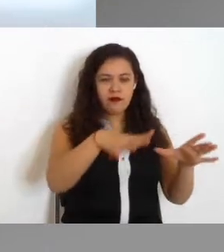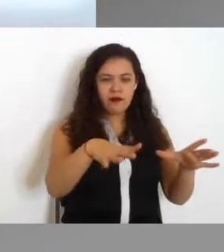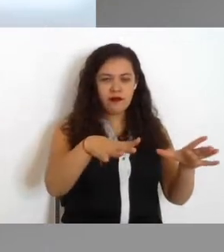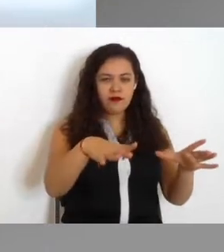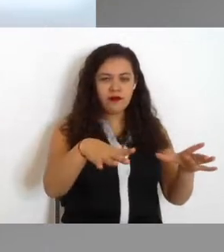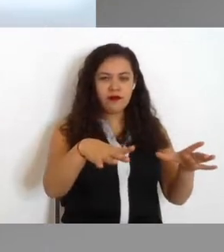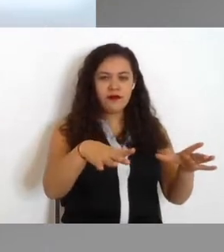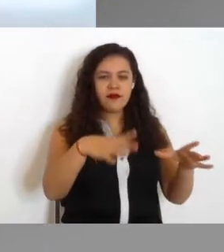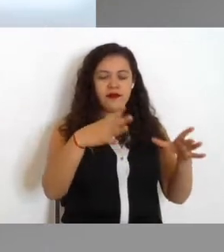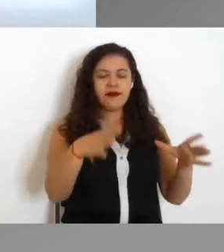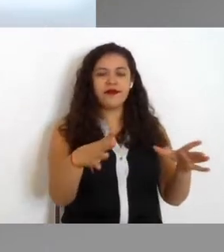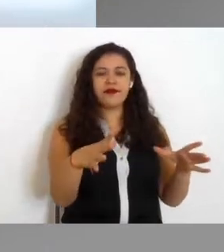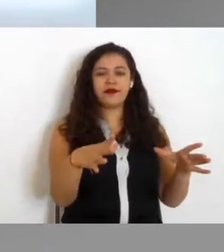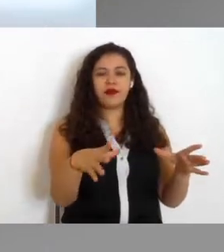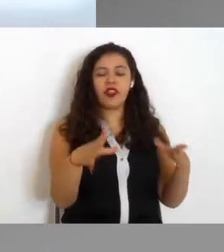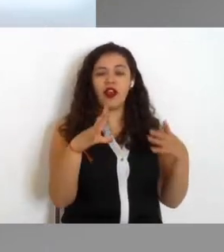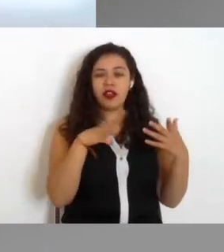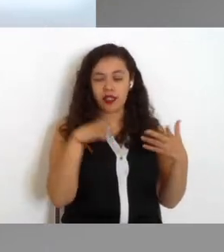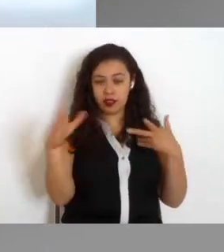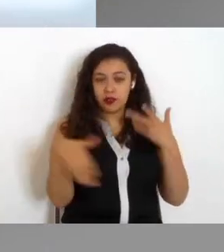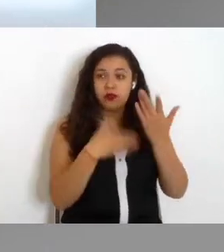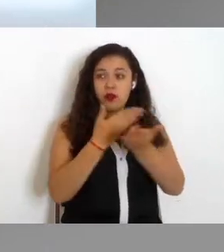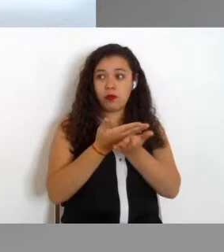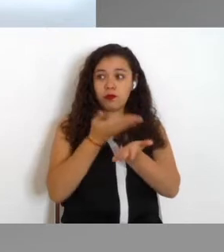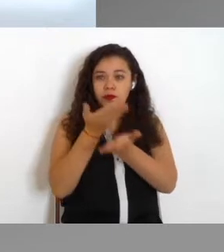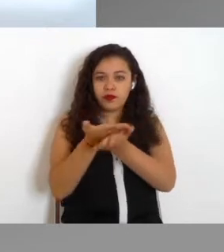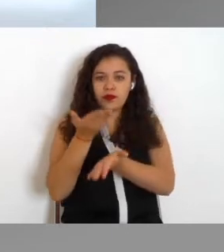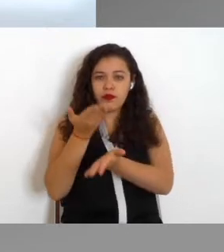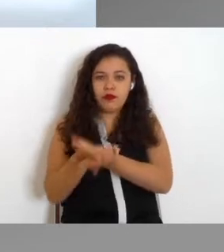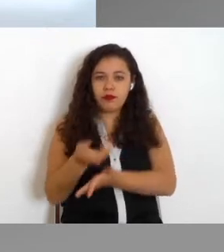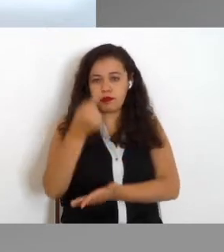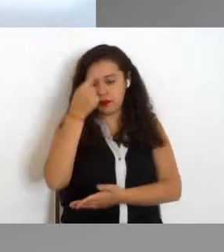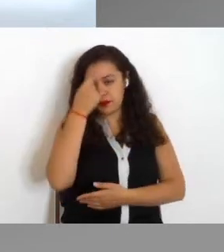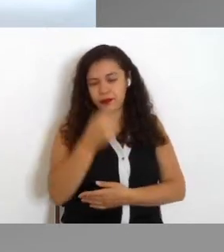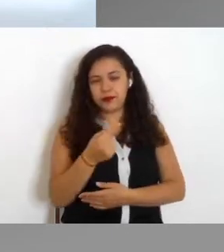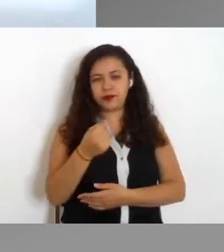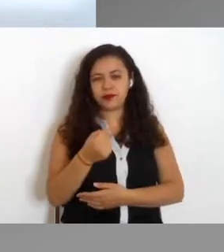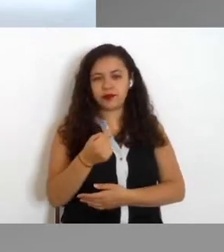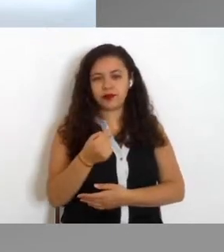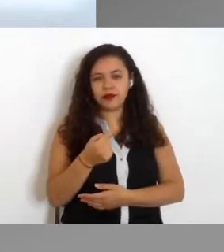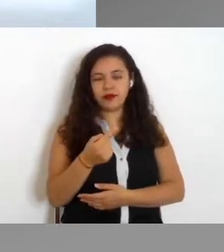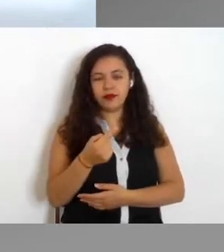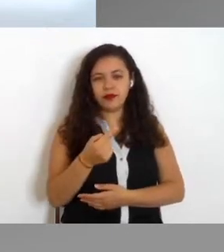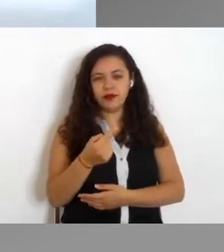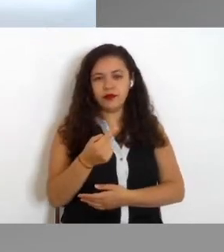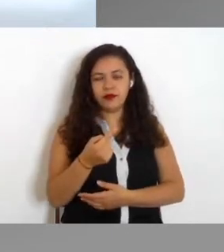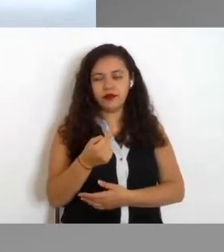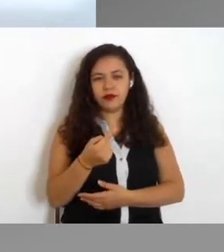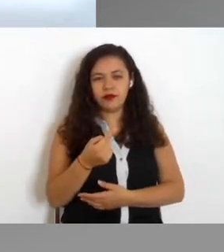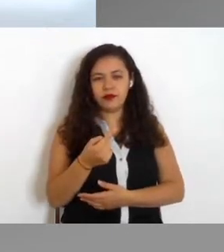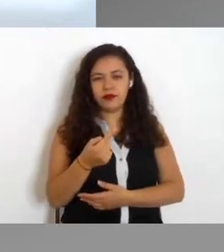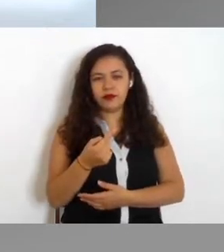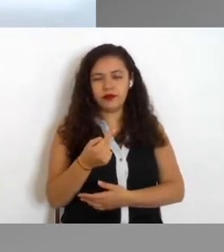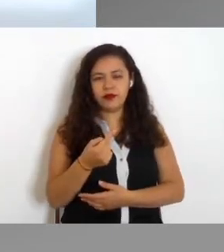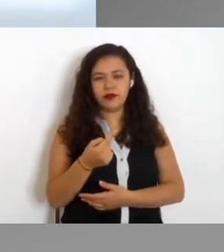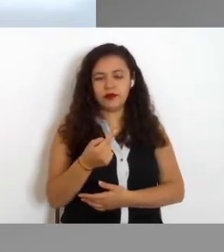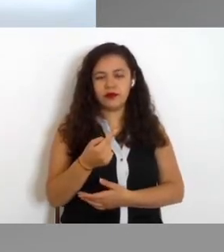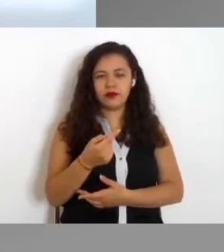han recogido propuestas para reflejar esta condición de